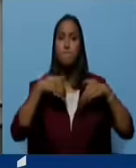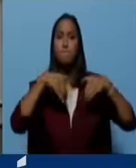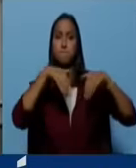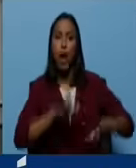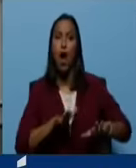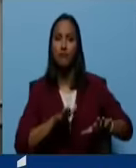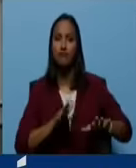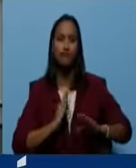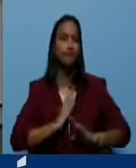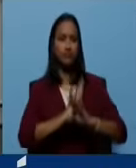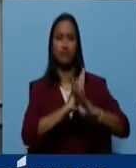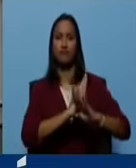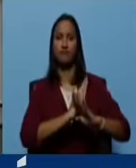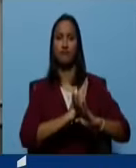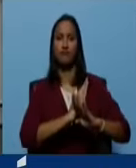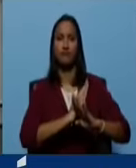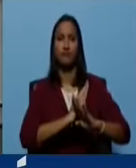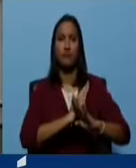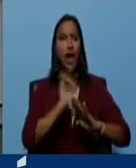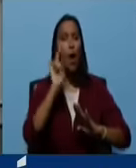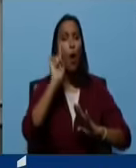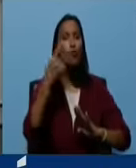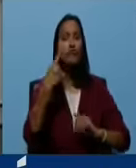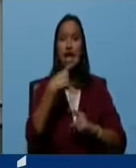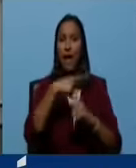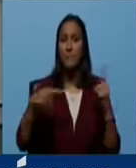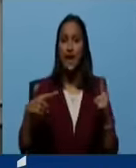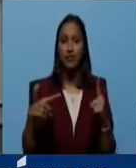parado en un día y medio.